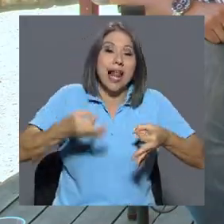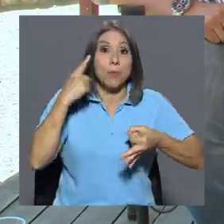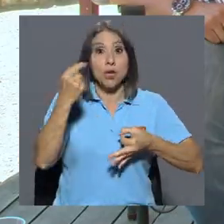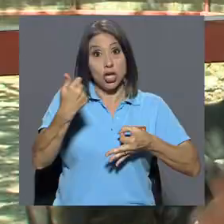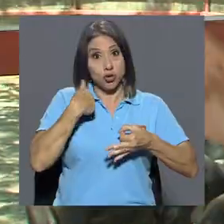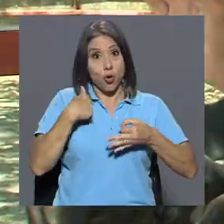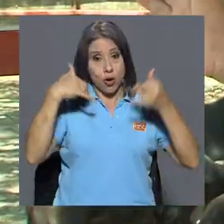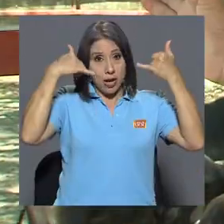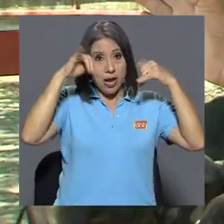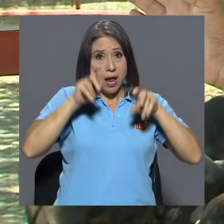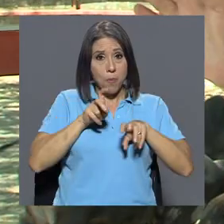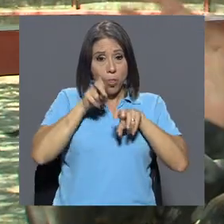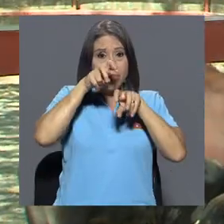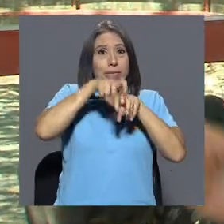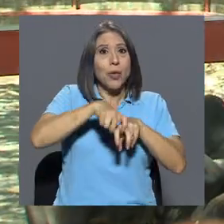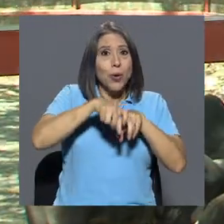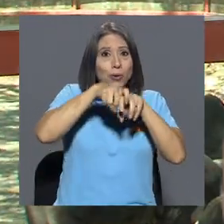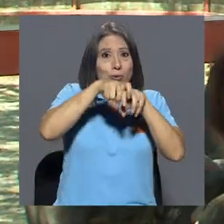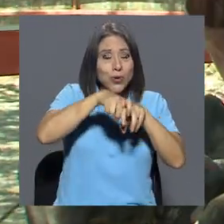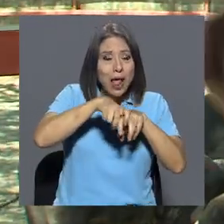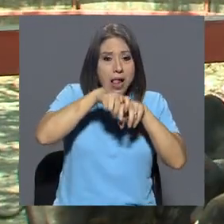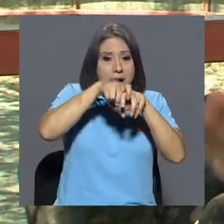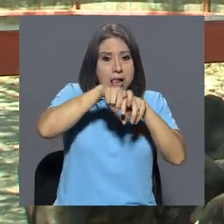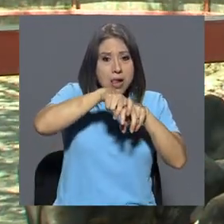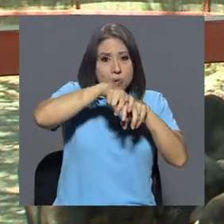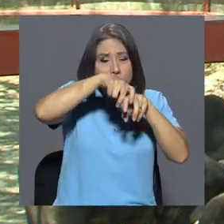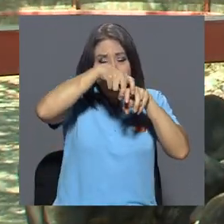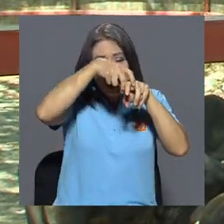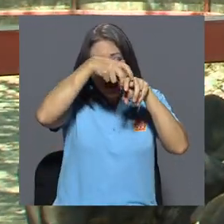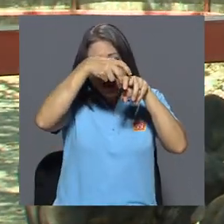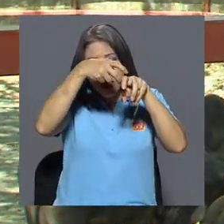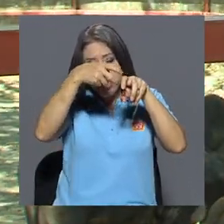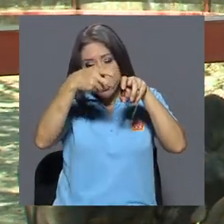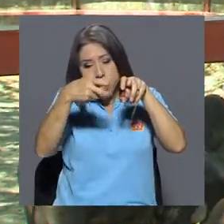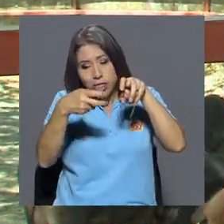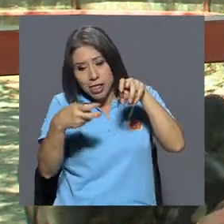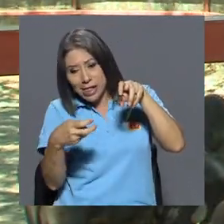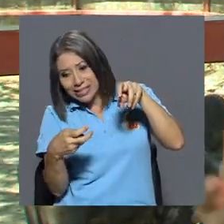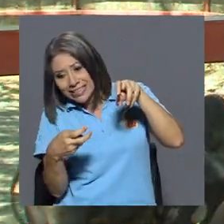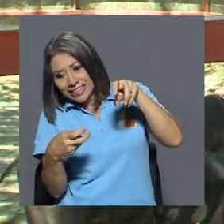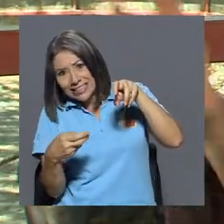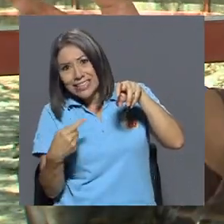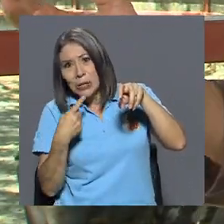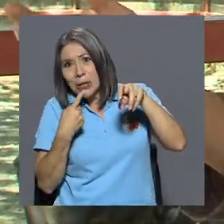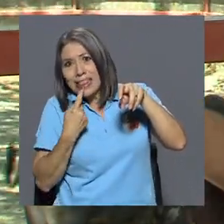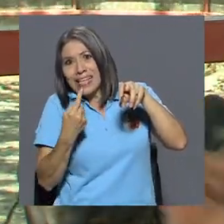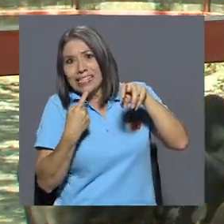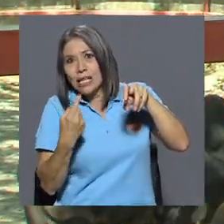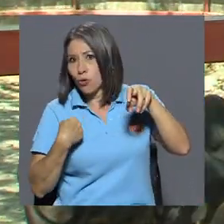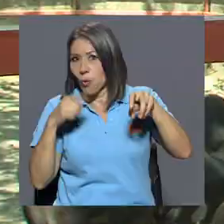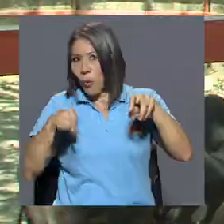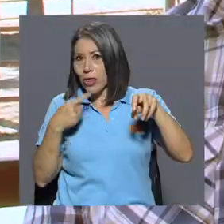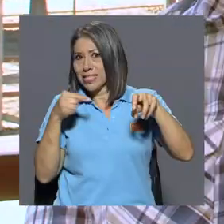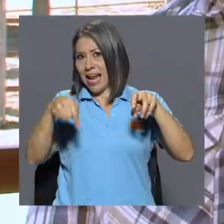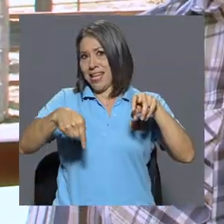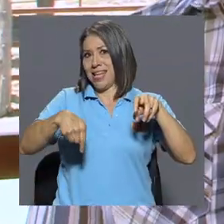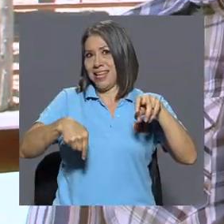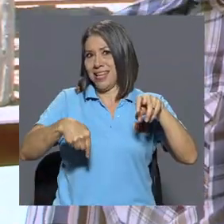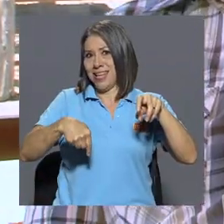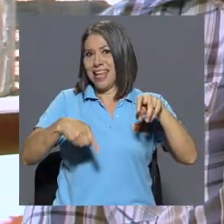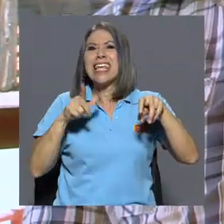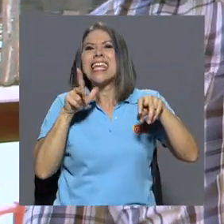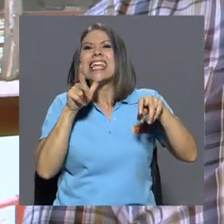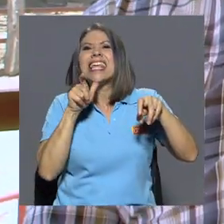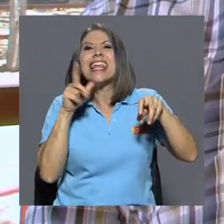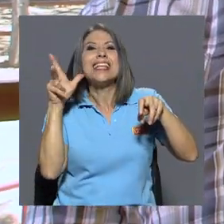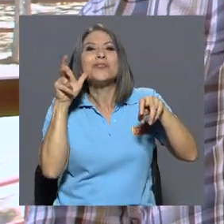toros, sé lo que... Cuando usted cae, ¿qué es lo que usted dice y exclama que no lo puedo decir aquí? ¿Quién te